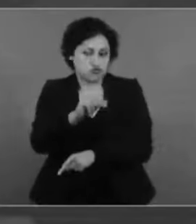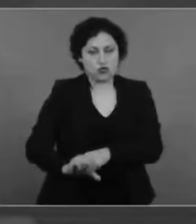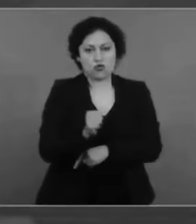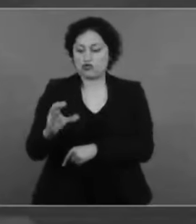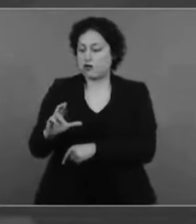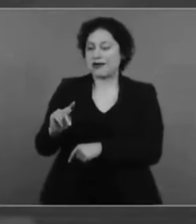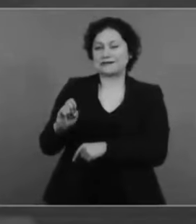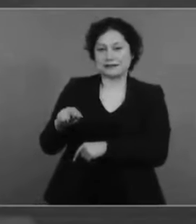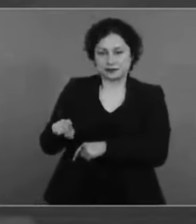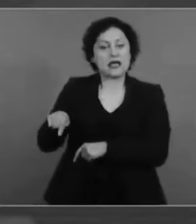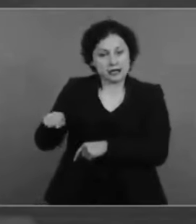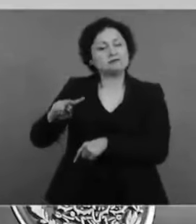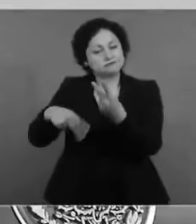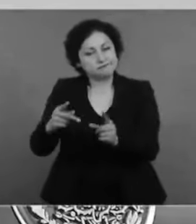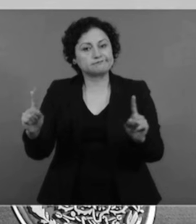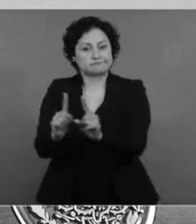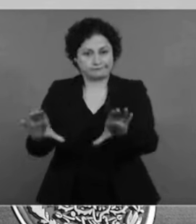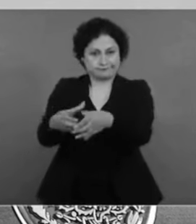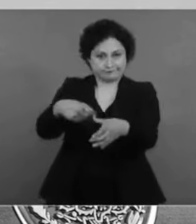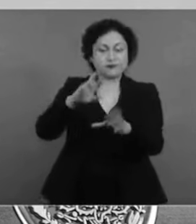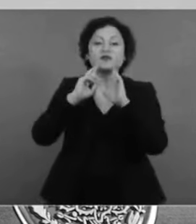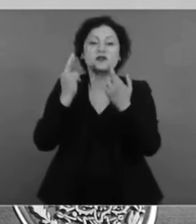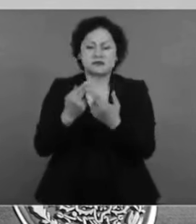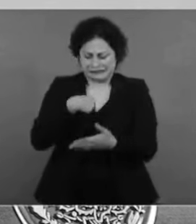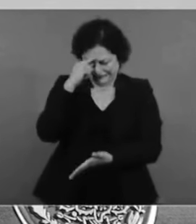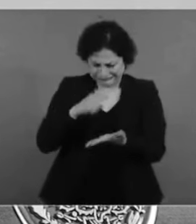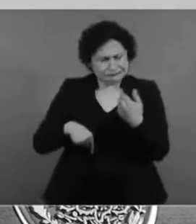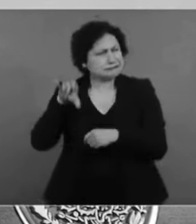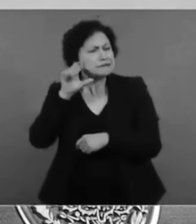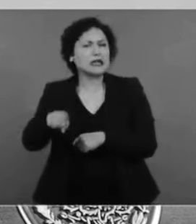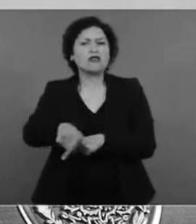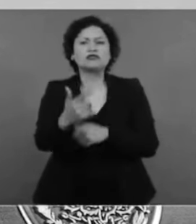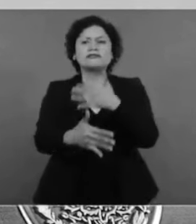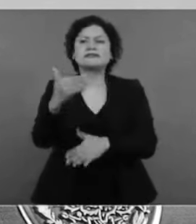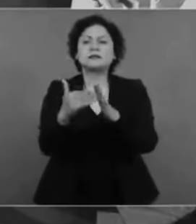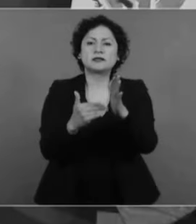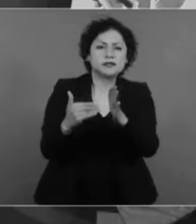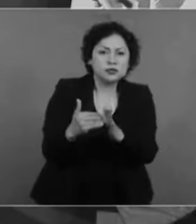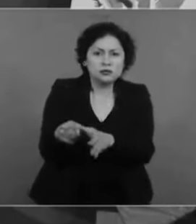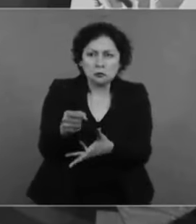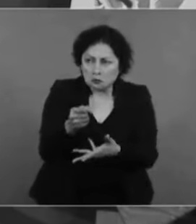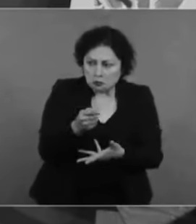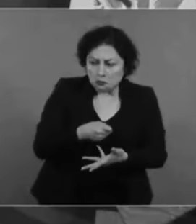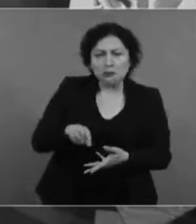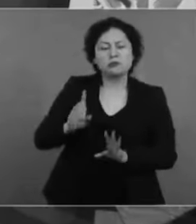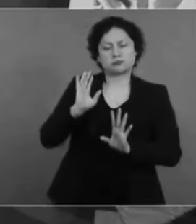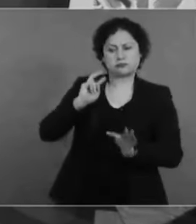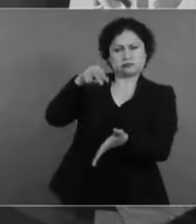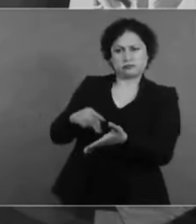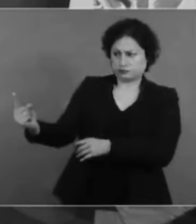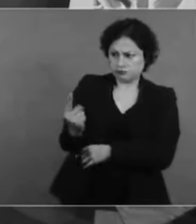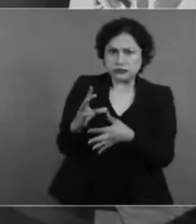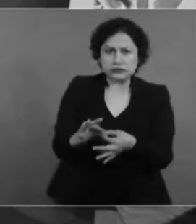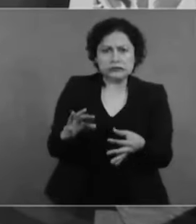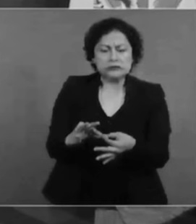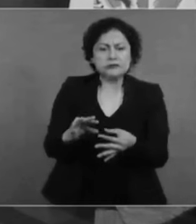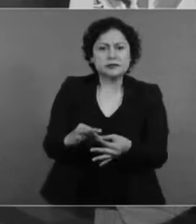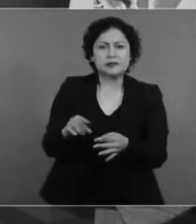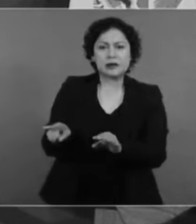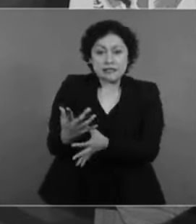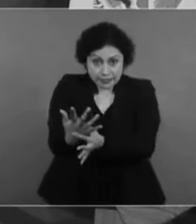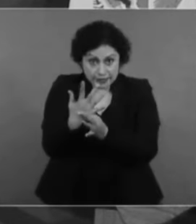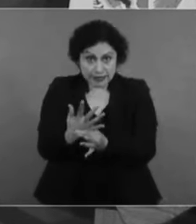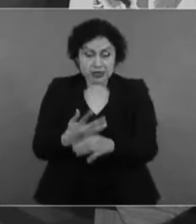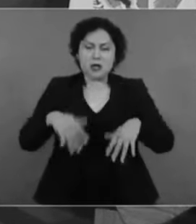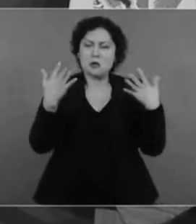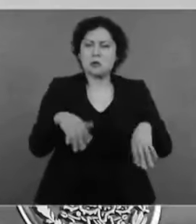petróleo. Y creo que iban a entregar como 12, 15 mil millones. Y al final empezó Cárcel a hablar y a decir que se habían robado no sé cuánto de